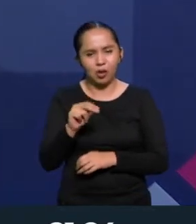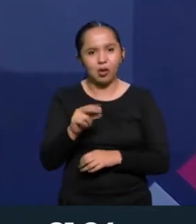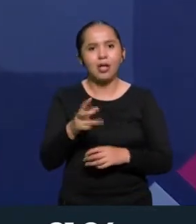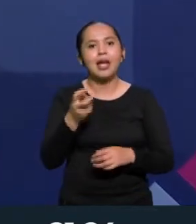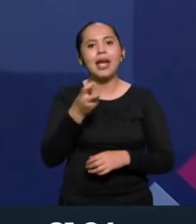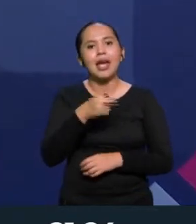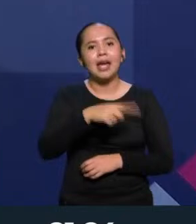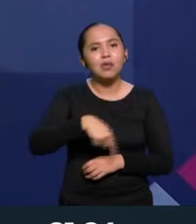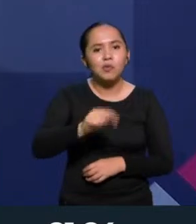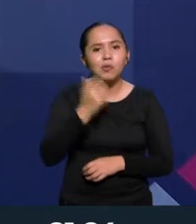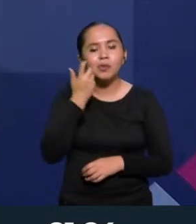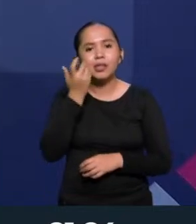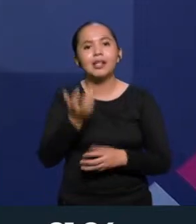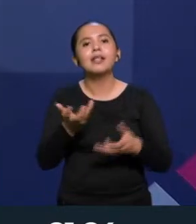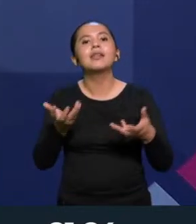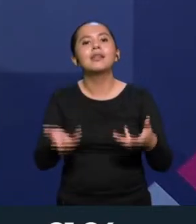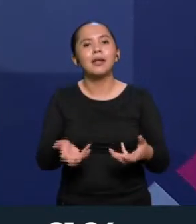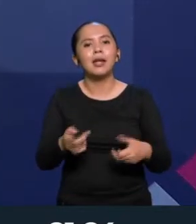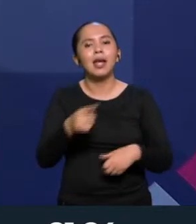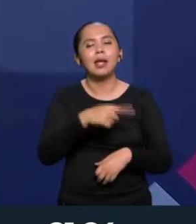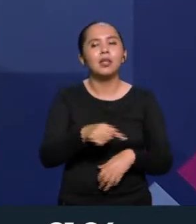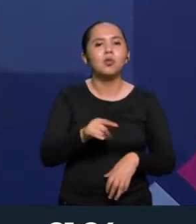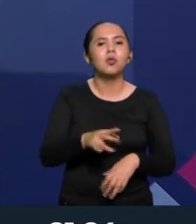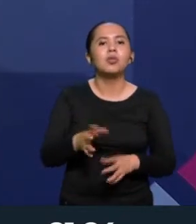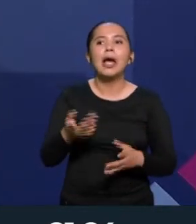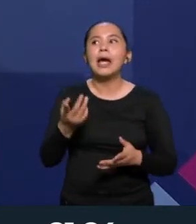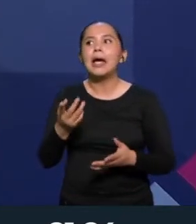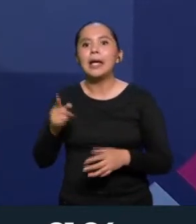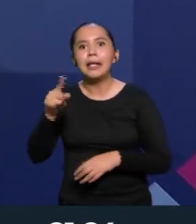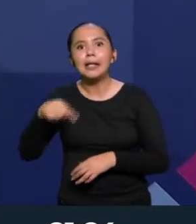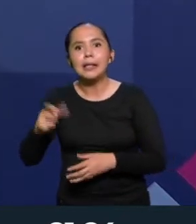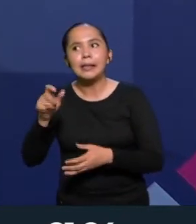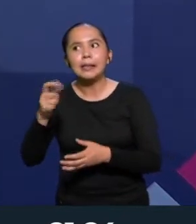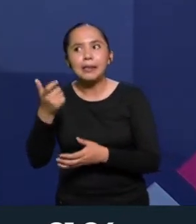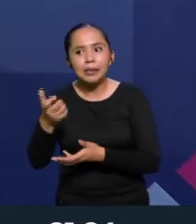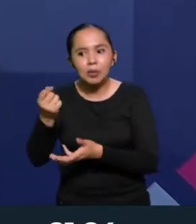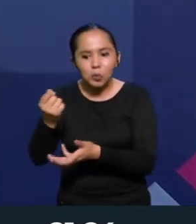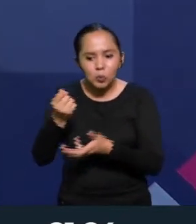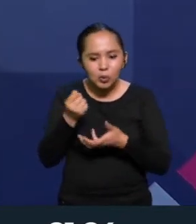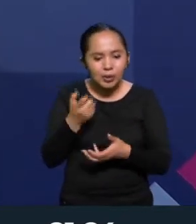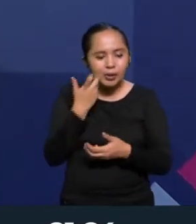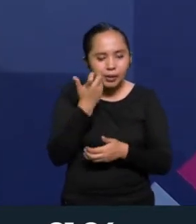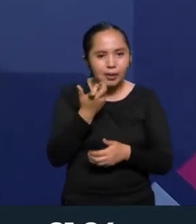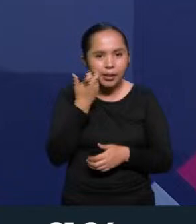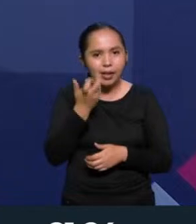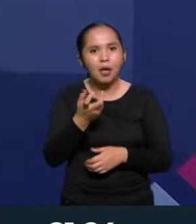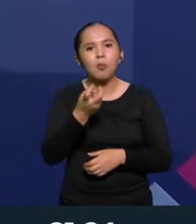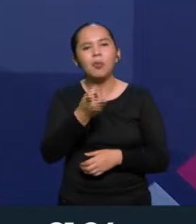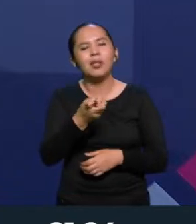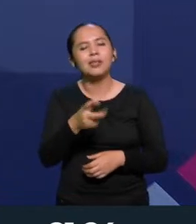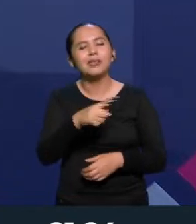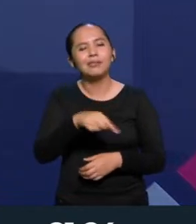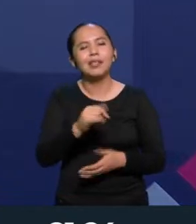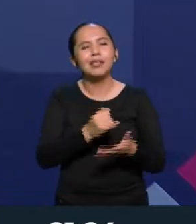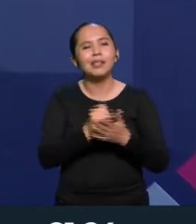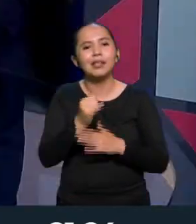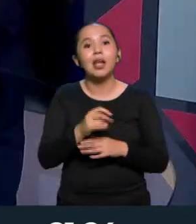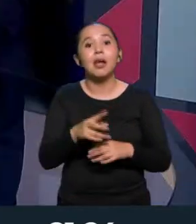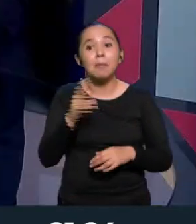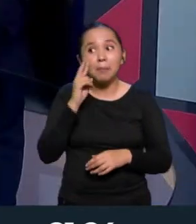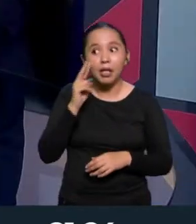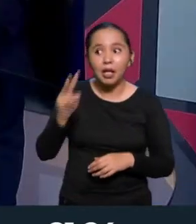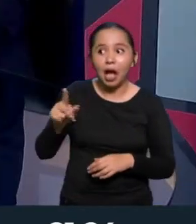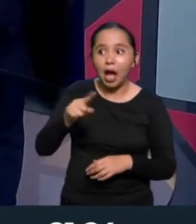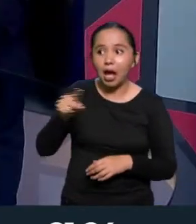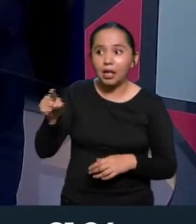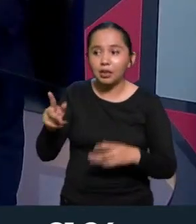quieren es echar mano de esos recursos, entonces por eso la operación de último minuto. Yo creo que en cuanto vieron que había números para